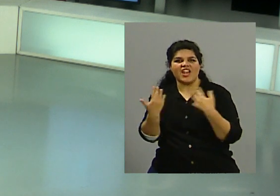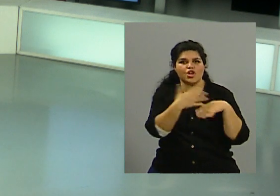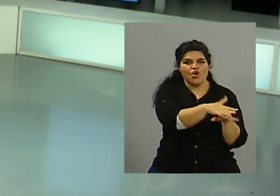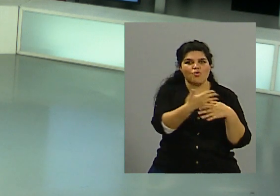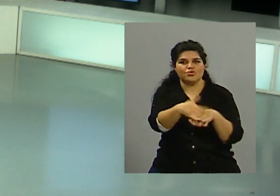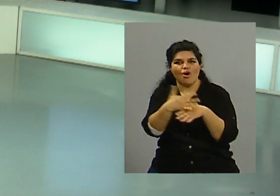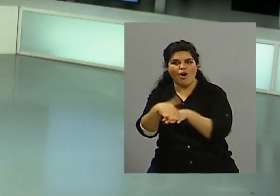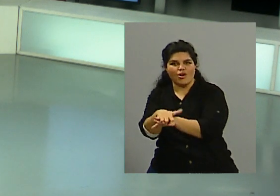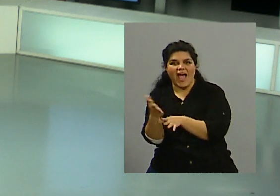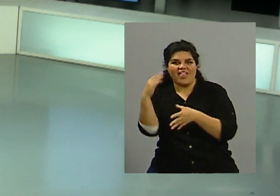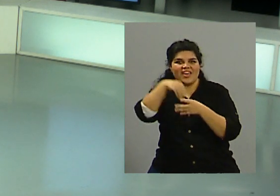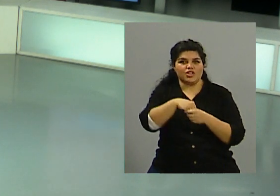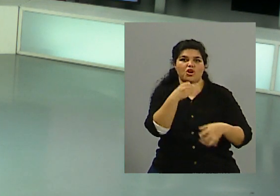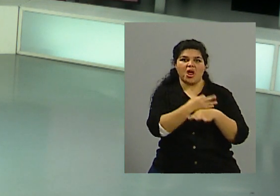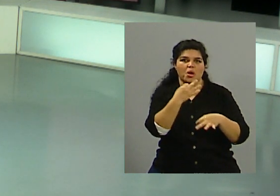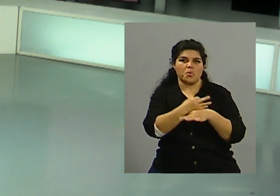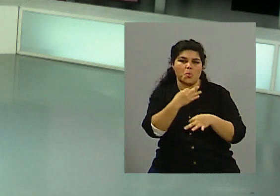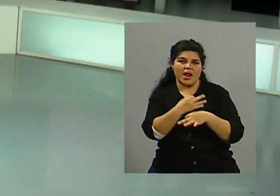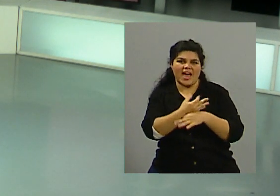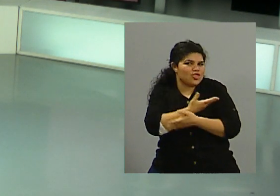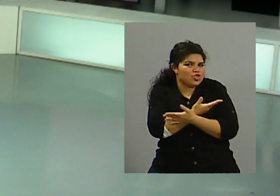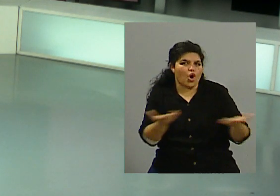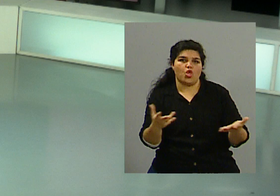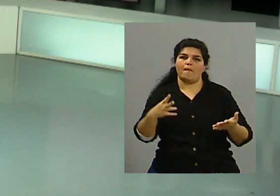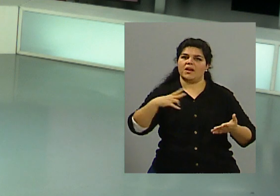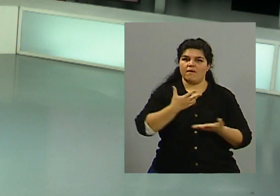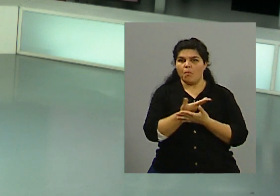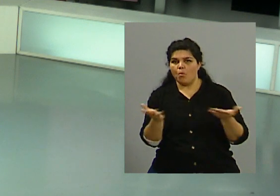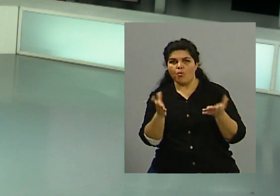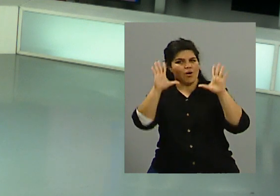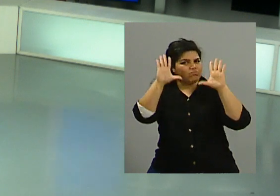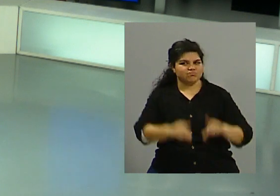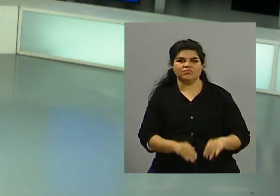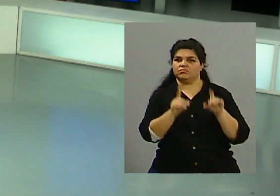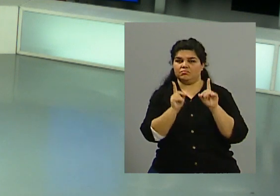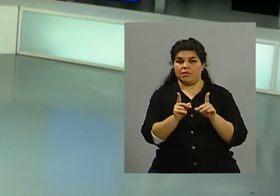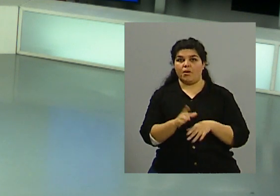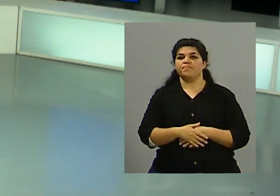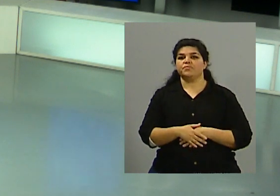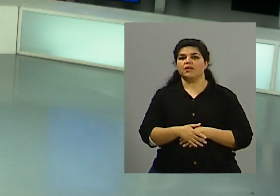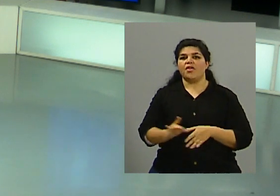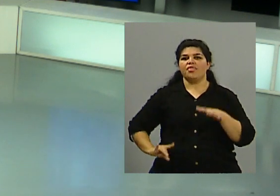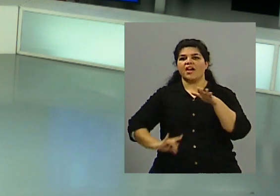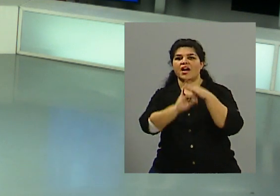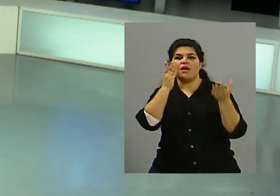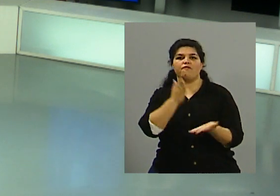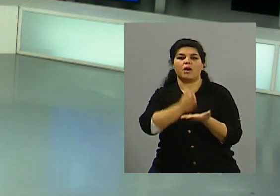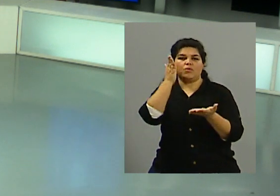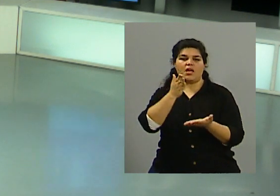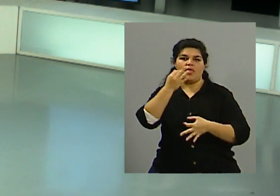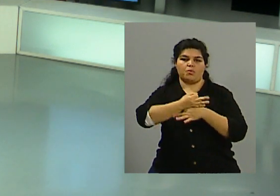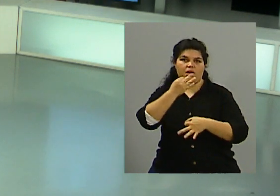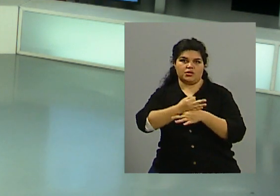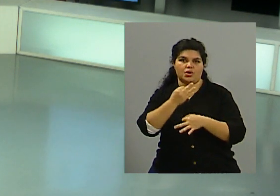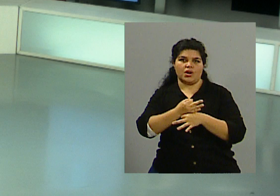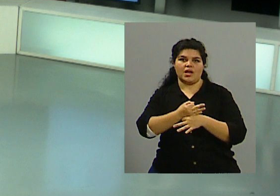de nuestro país. Y para eso hemos convocado a la doctora Ana Sisti. Ella es decana de la Facultad de Educación, profesora, especialista